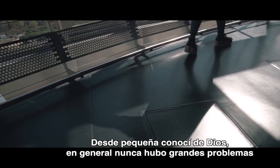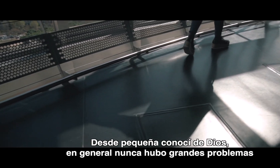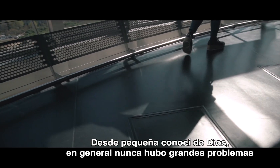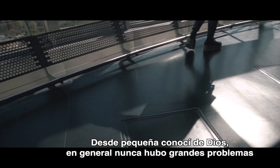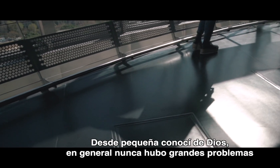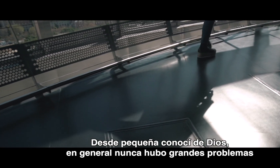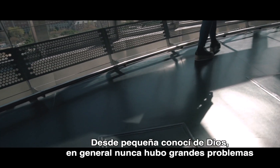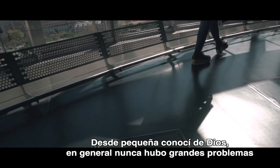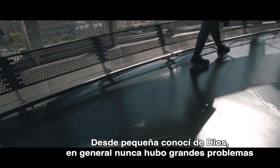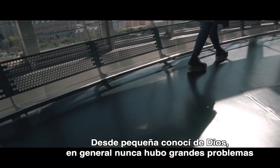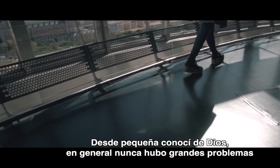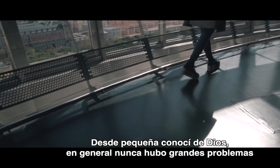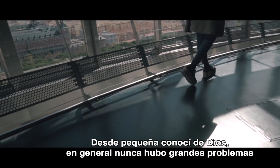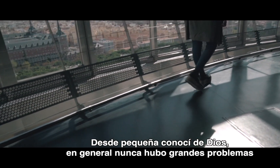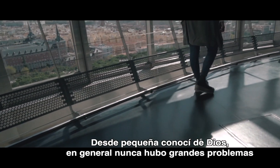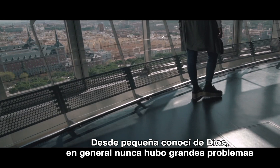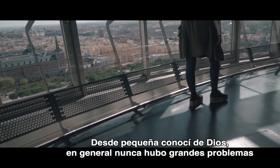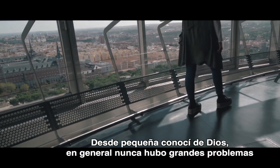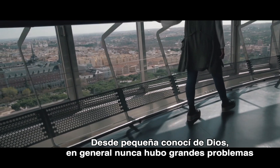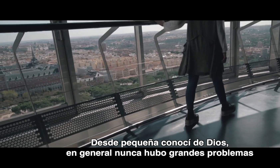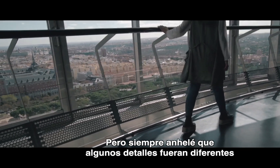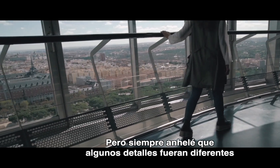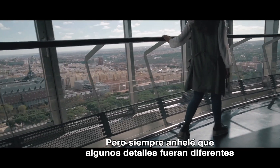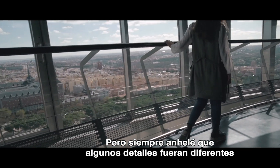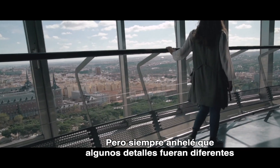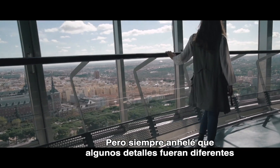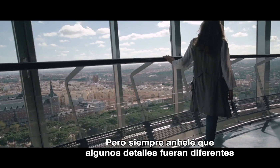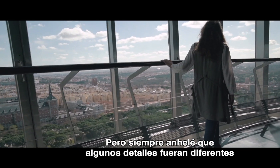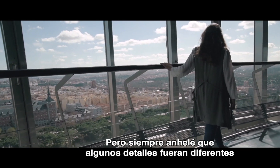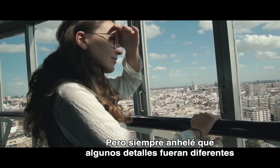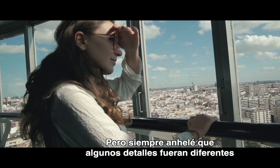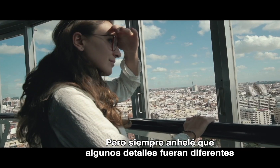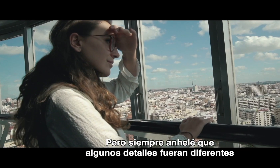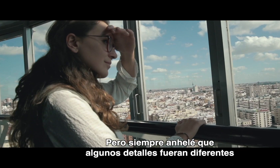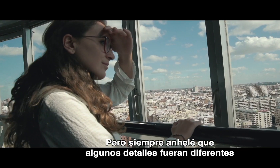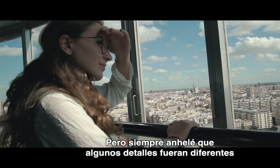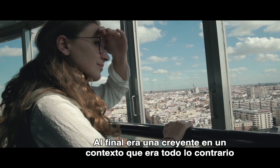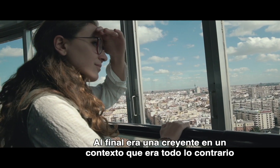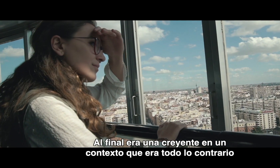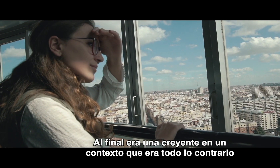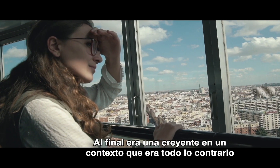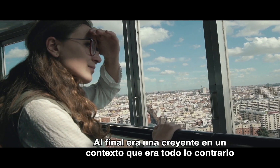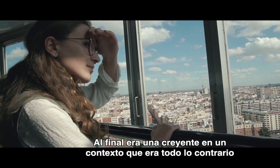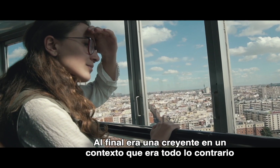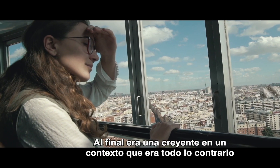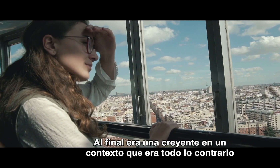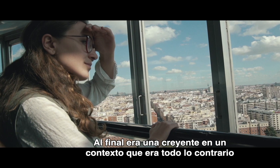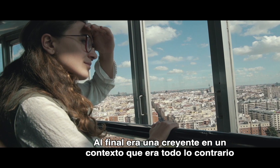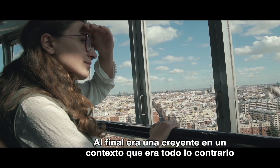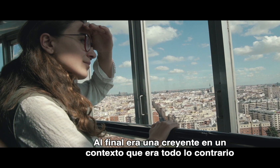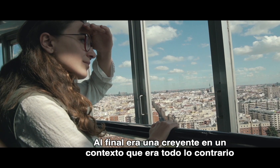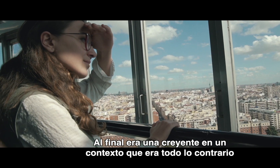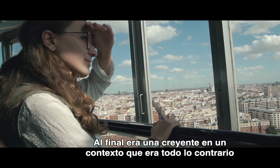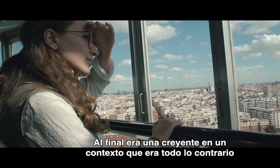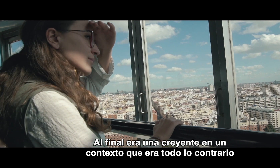Desde pequeña conocí a Dios. En general nunca hubo grandes problemas, pero siempre anhelé que algunos detalles fueran diferentes. Al final era una creyente